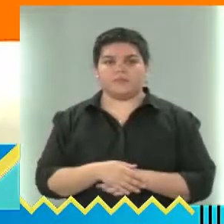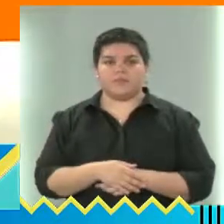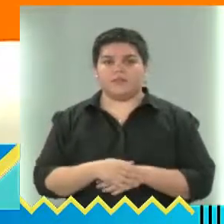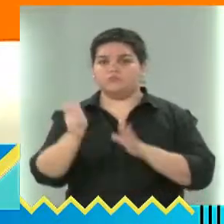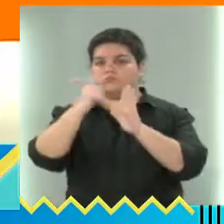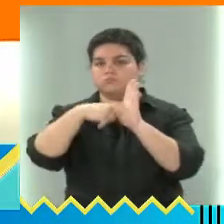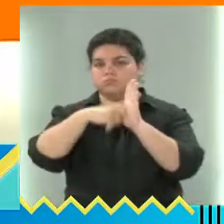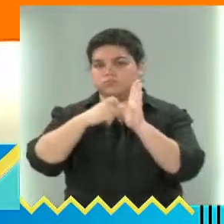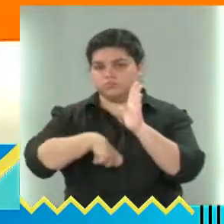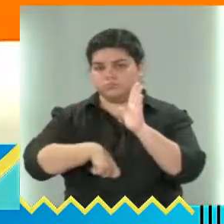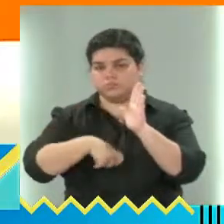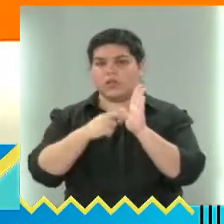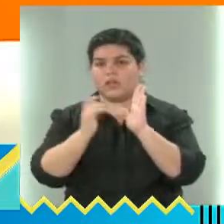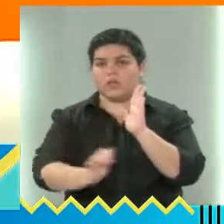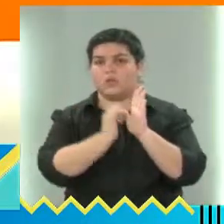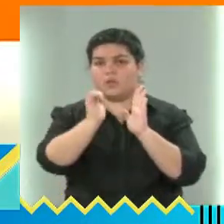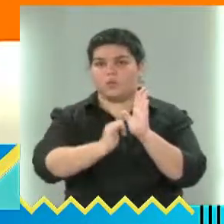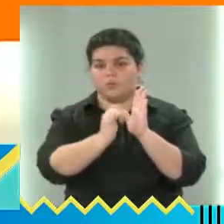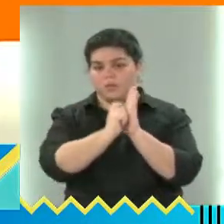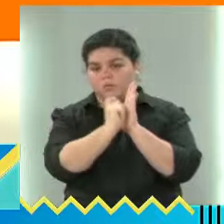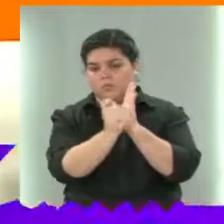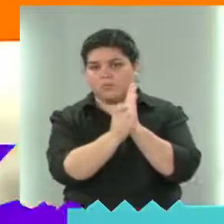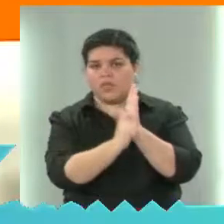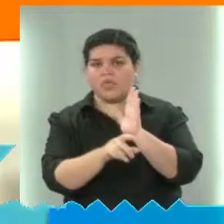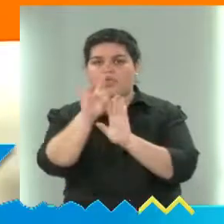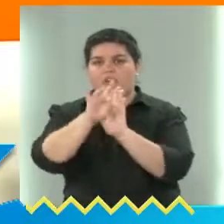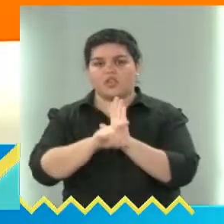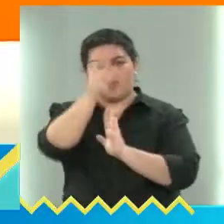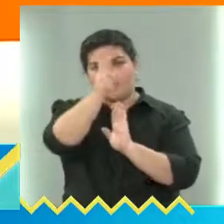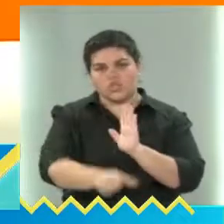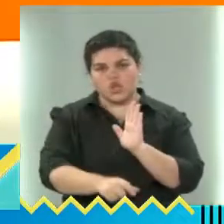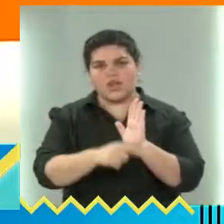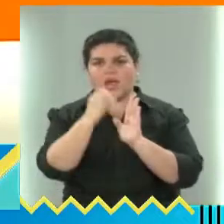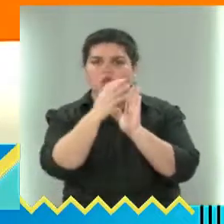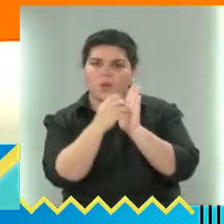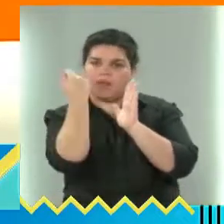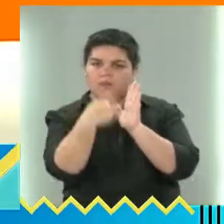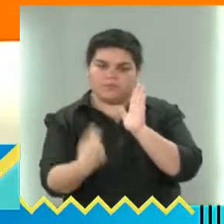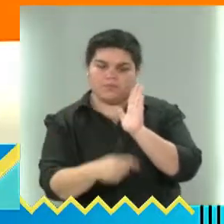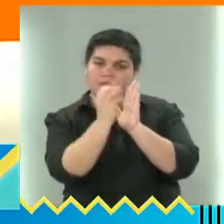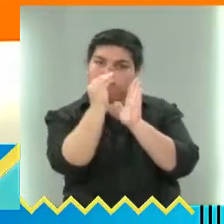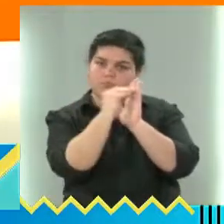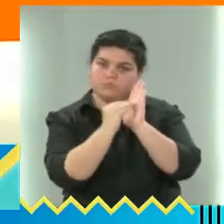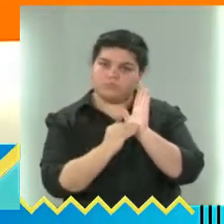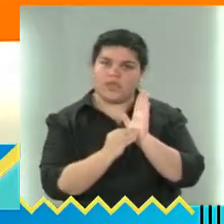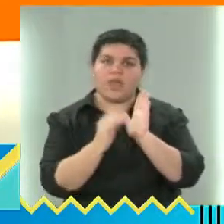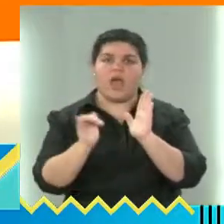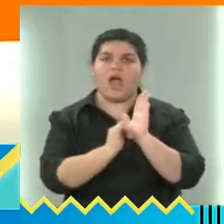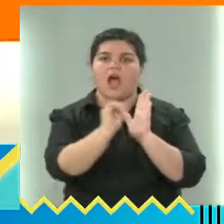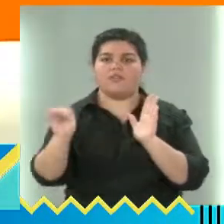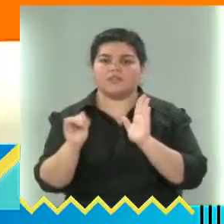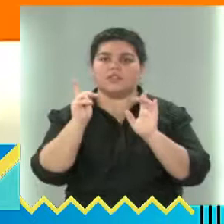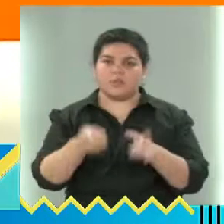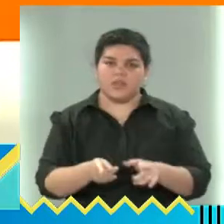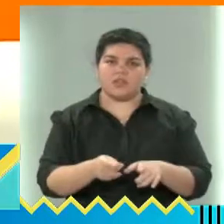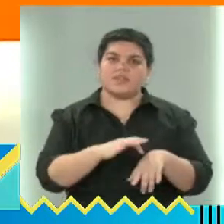una planilla, se llenan los datos, digamos, del donante, en el que afirma que quiere ser además donante